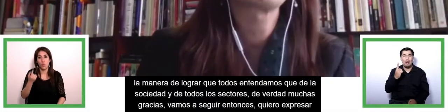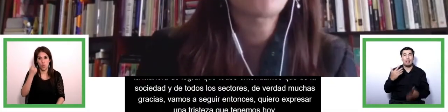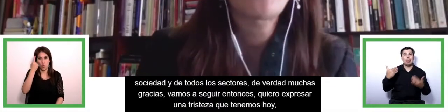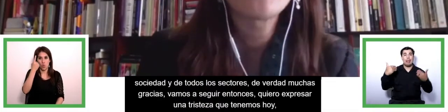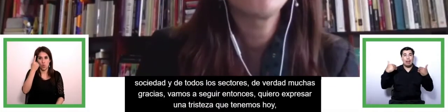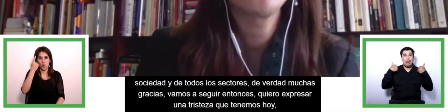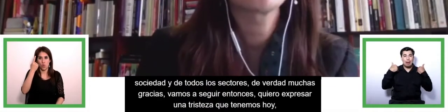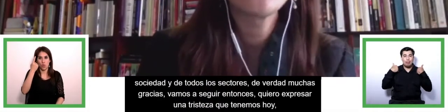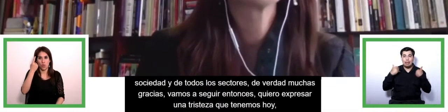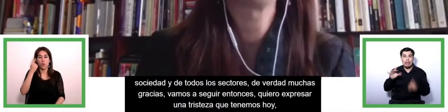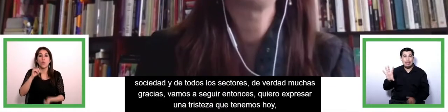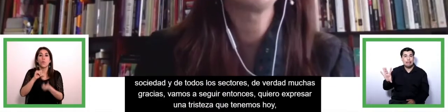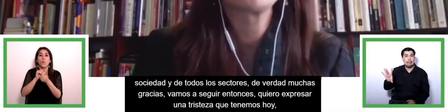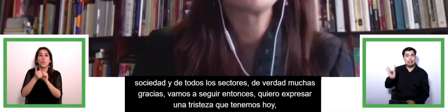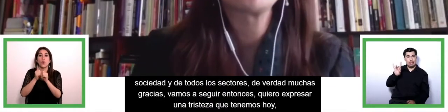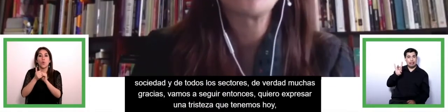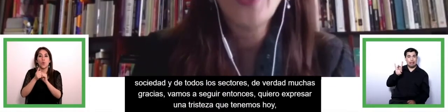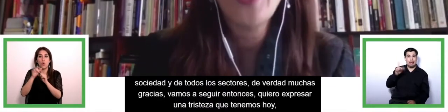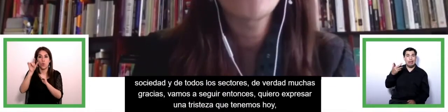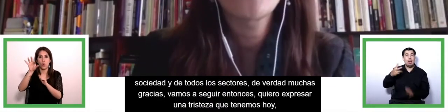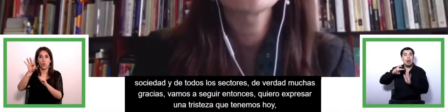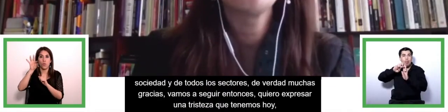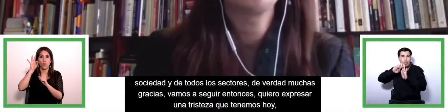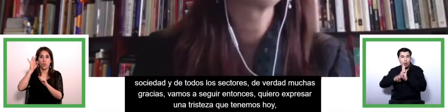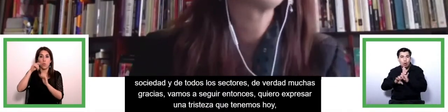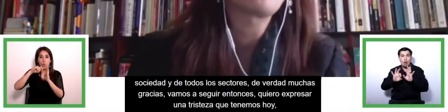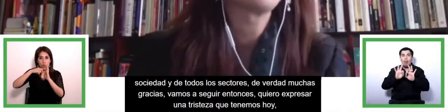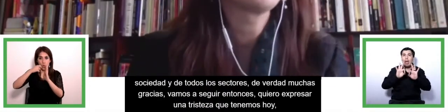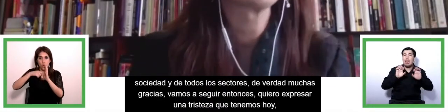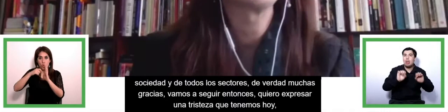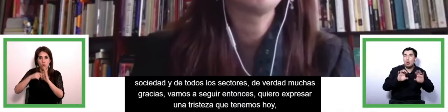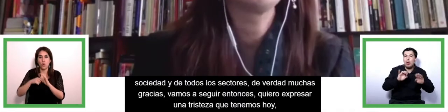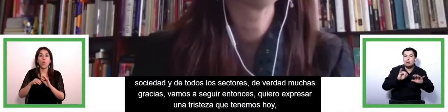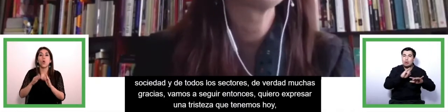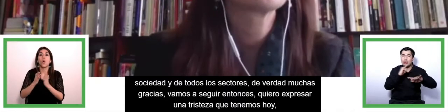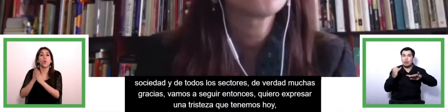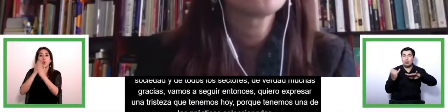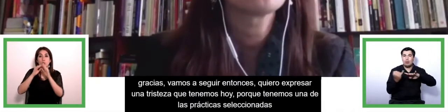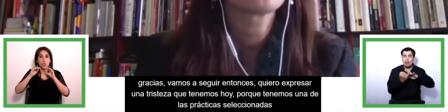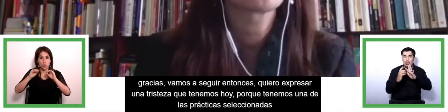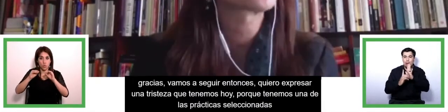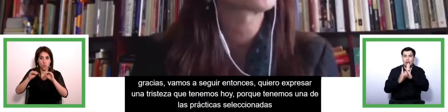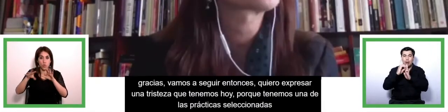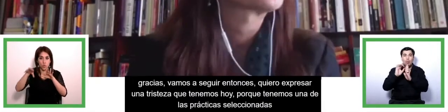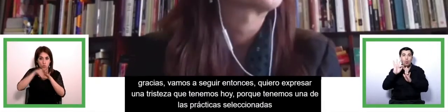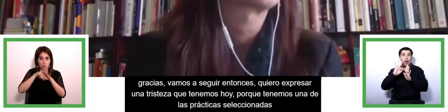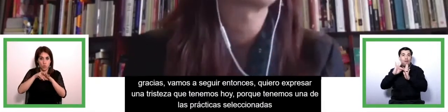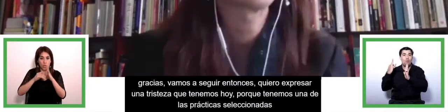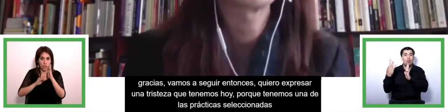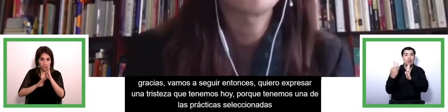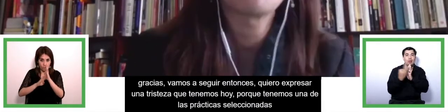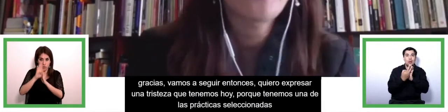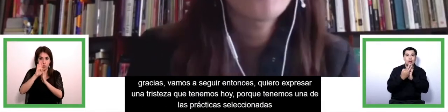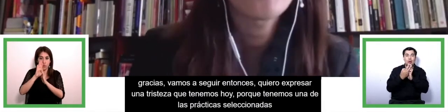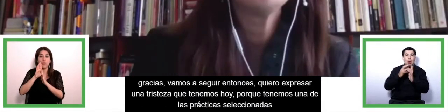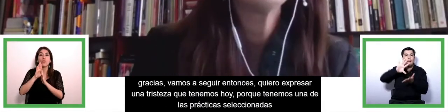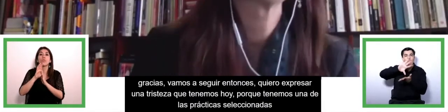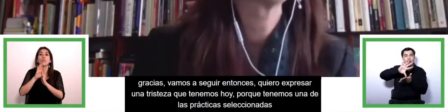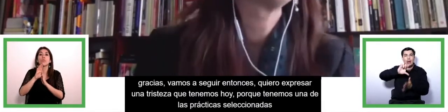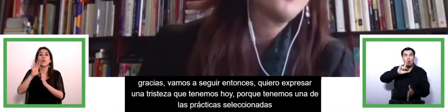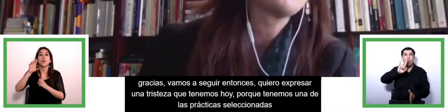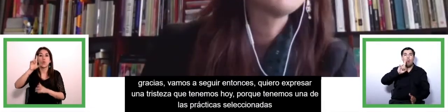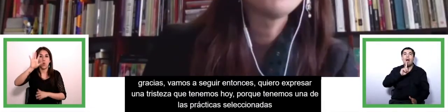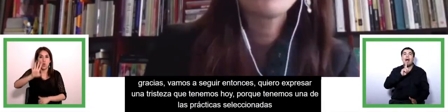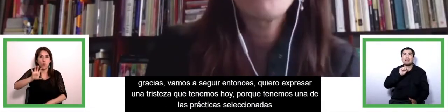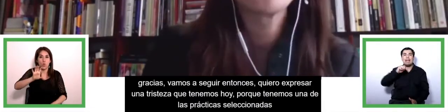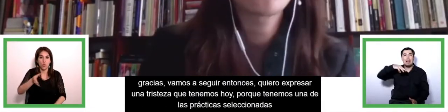prácticas seleccionadas, era el programa de educación inclusiva desarrollado por una fundación en Guatemala. Francisco